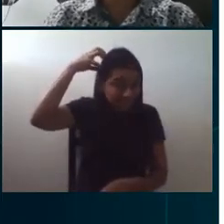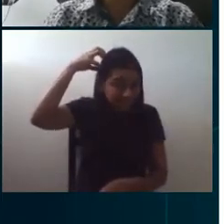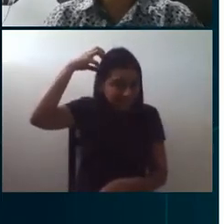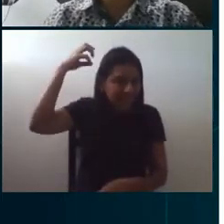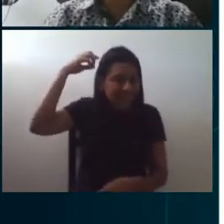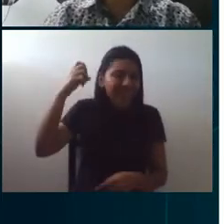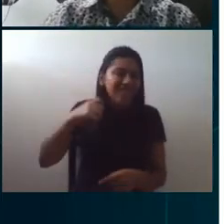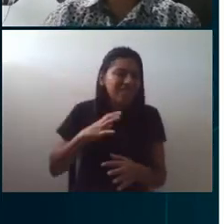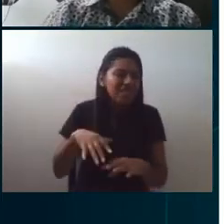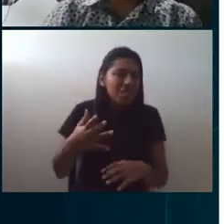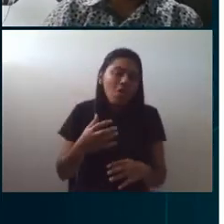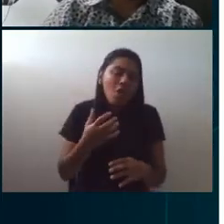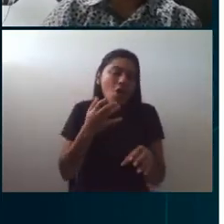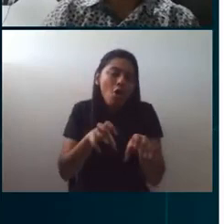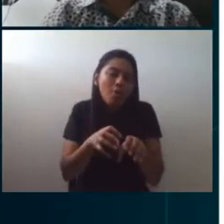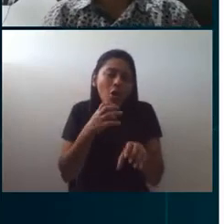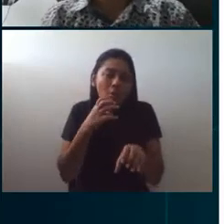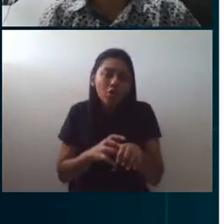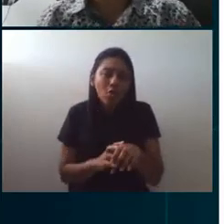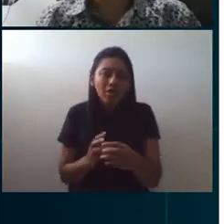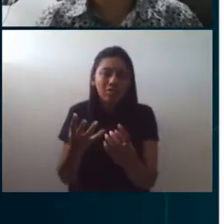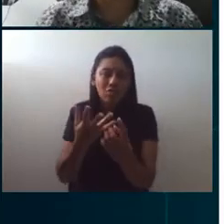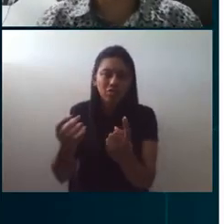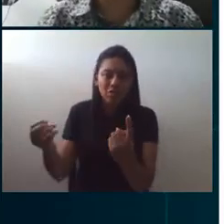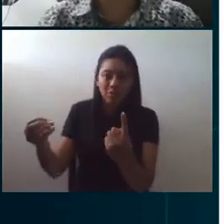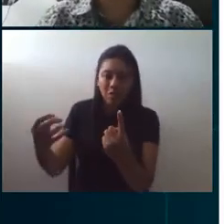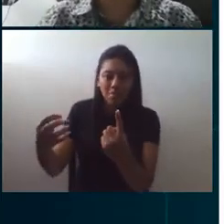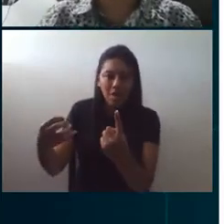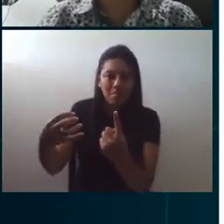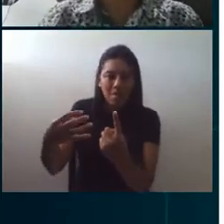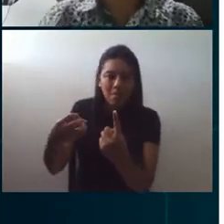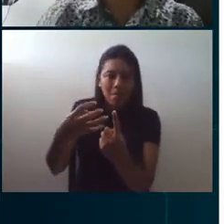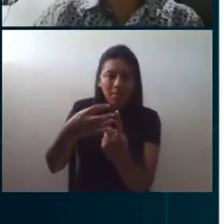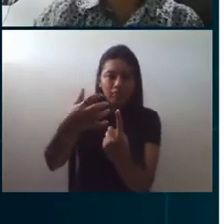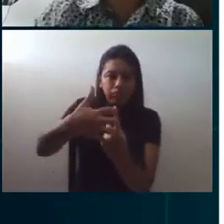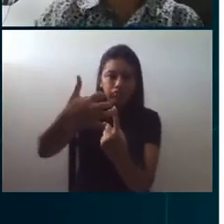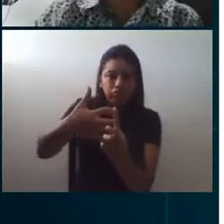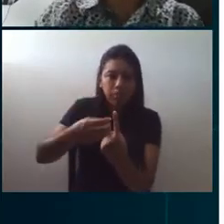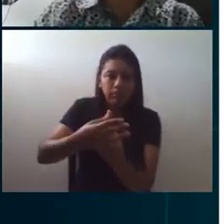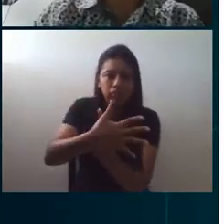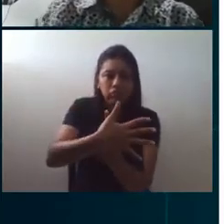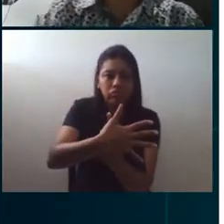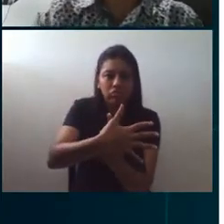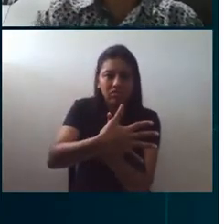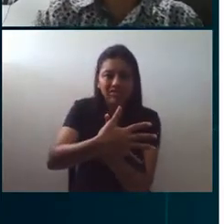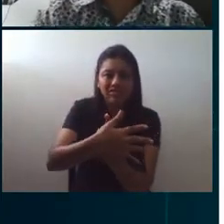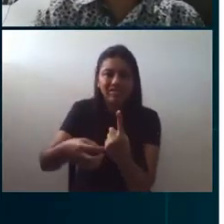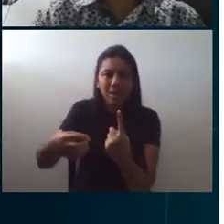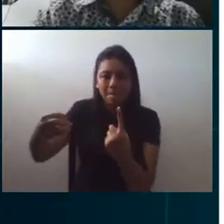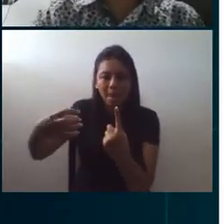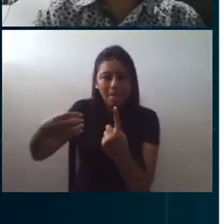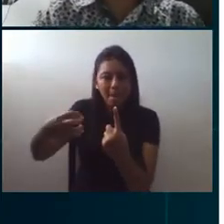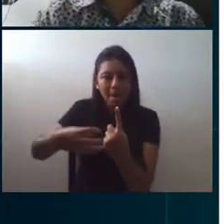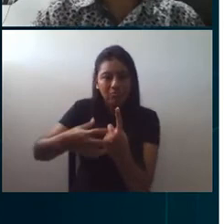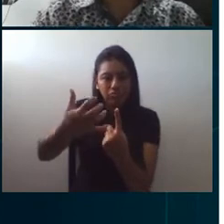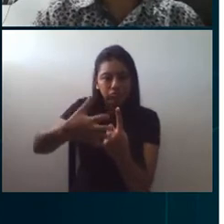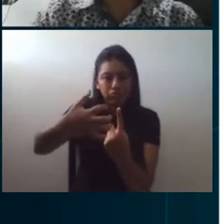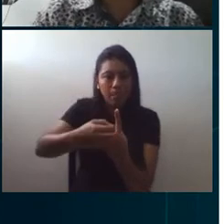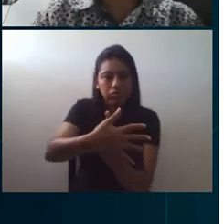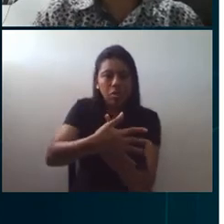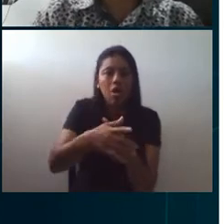Entonces, digamos, mediante esas dos tecnologías, mediante esas dos herramientas de inteligencia artificial, es que tenemos entonces un